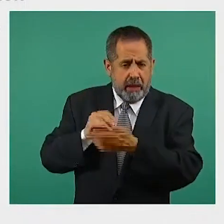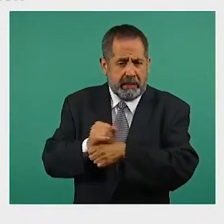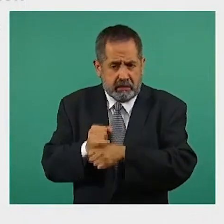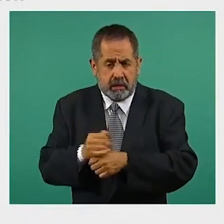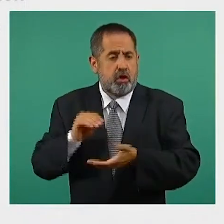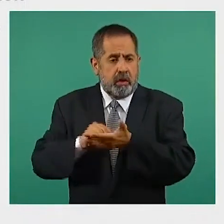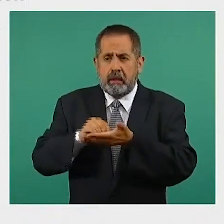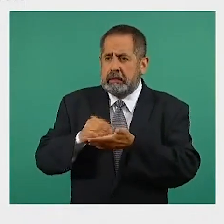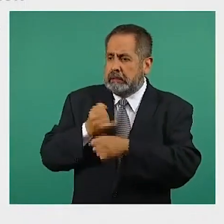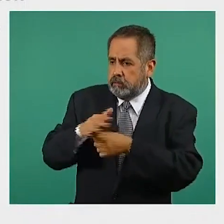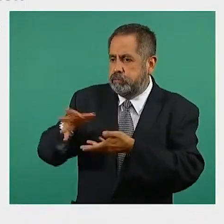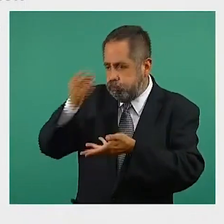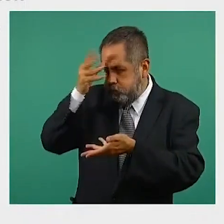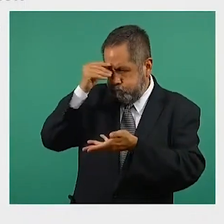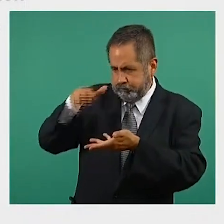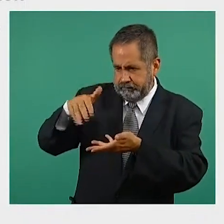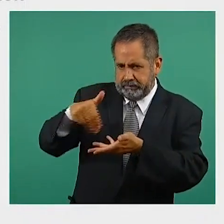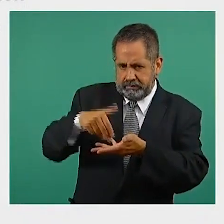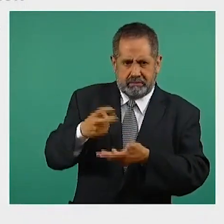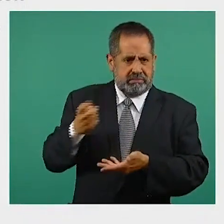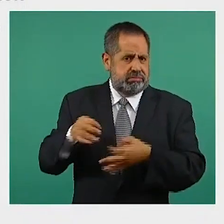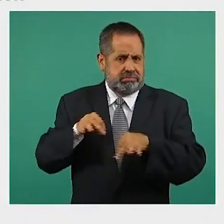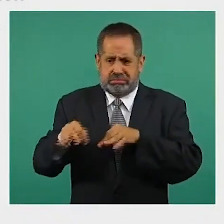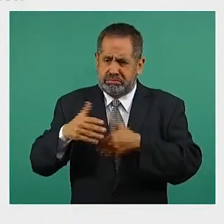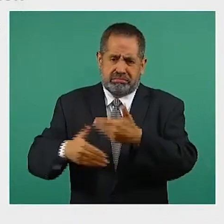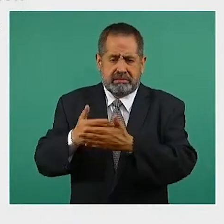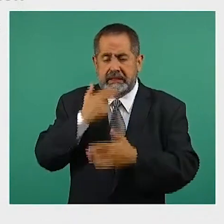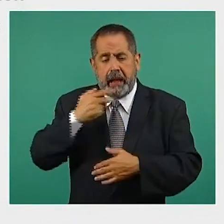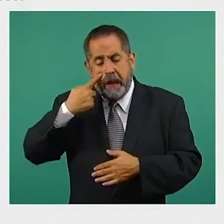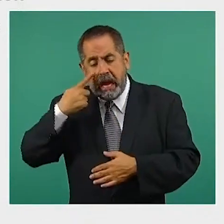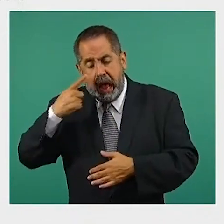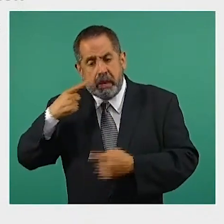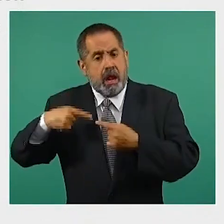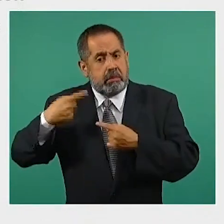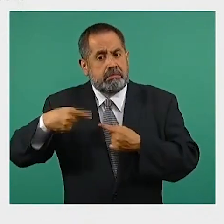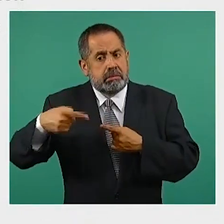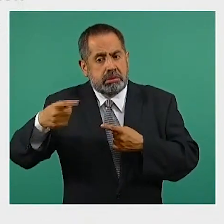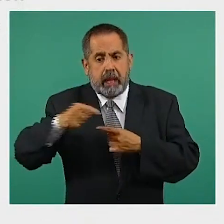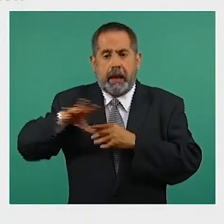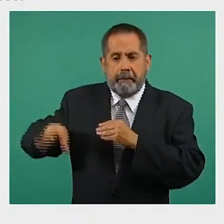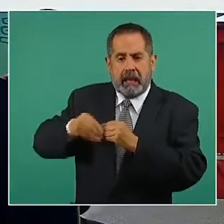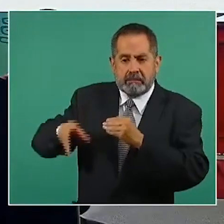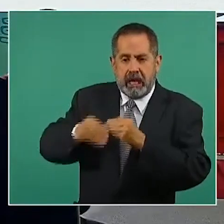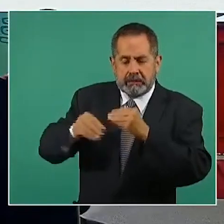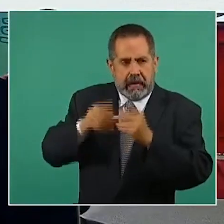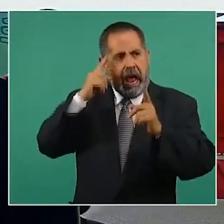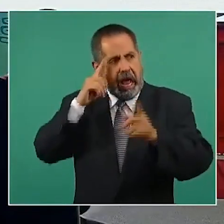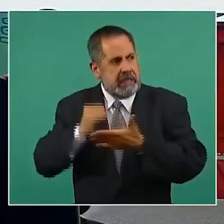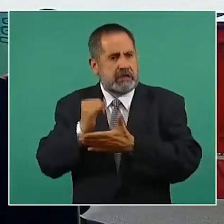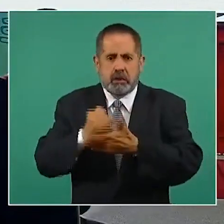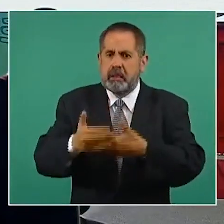seguimos recolectando y estos grupos de trabajo son indispensables para ir viendo la evidencia que se va incorporando también a la toma